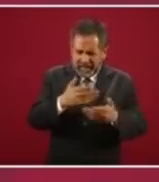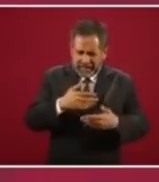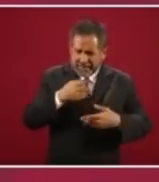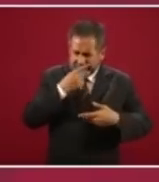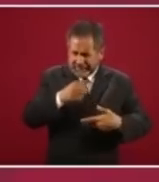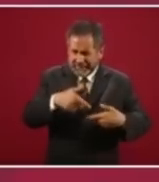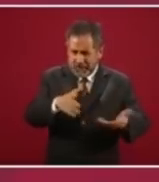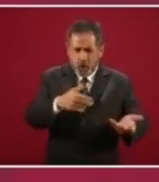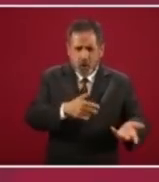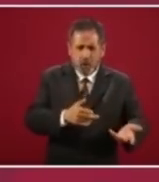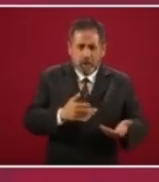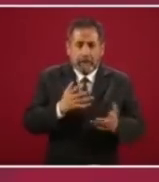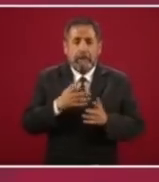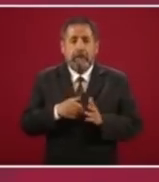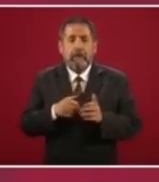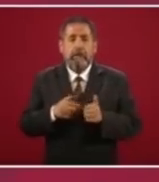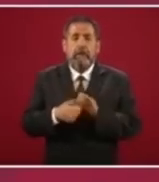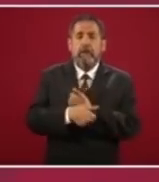Y